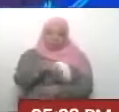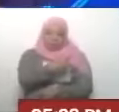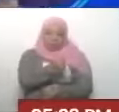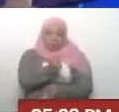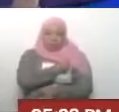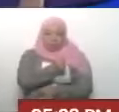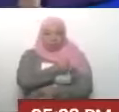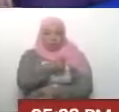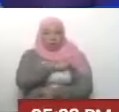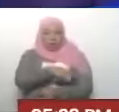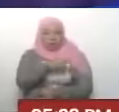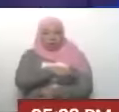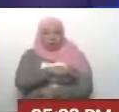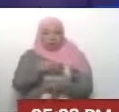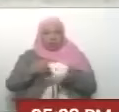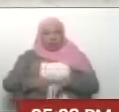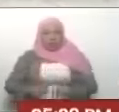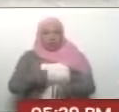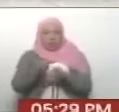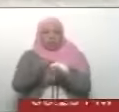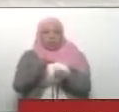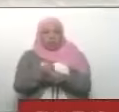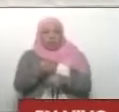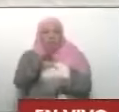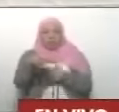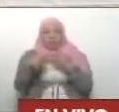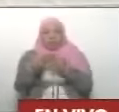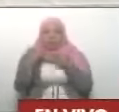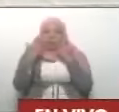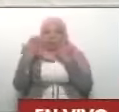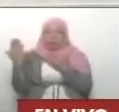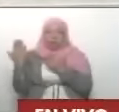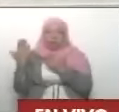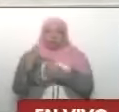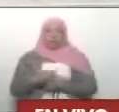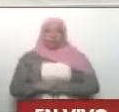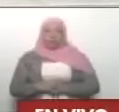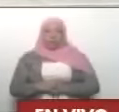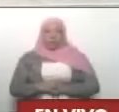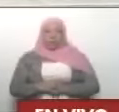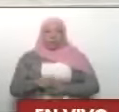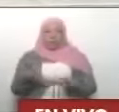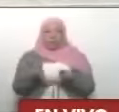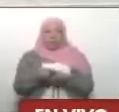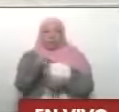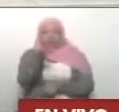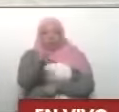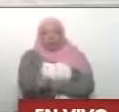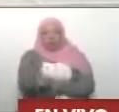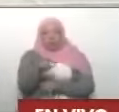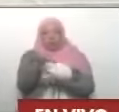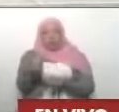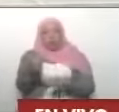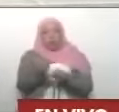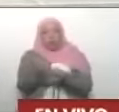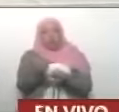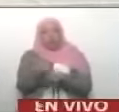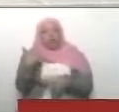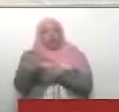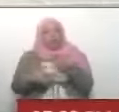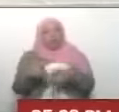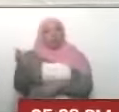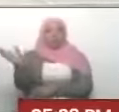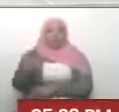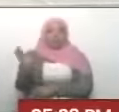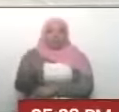En Guayana, nacido en El Tigre, estado en Anzoátegui. Y bueno, saludo acá a mi familia que me está viendo allá, bueno, y en casa también, acá en Caracas.